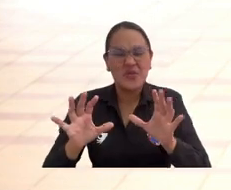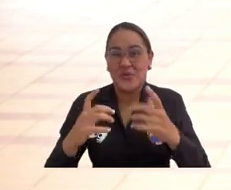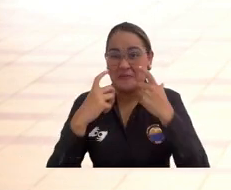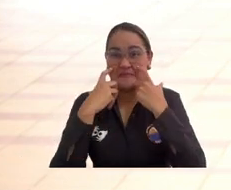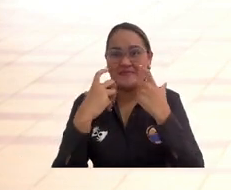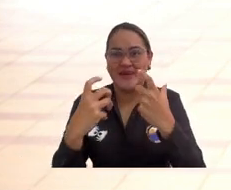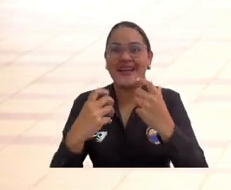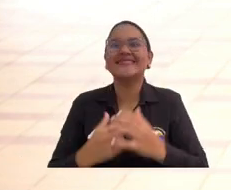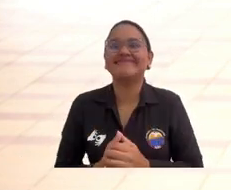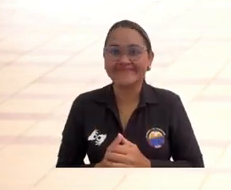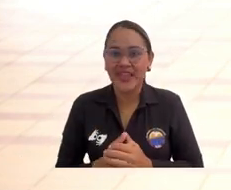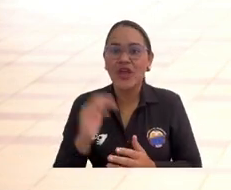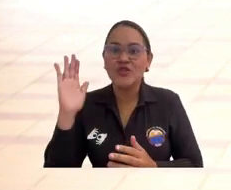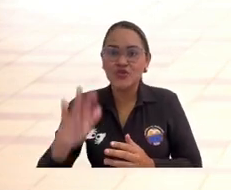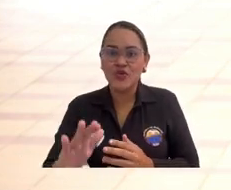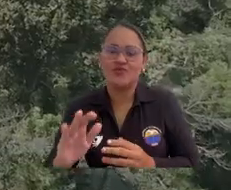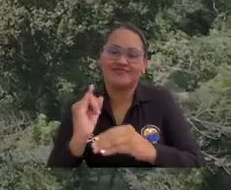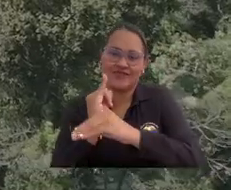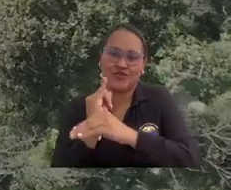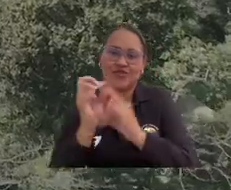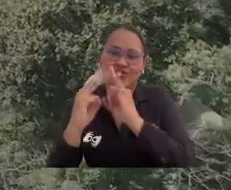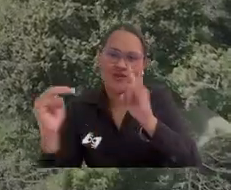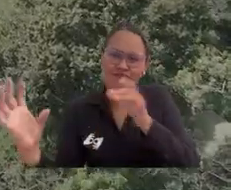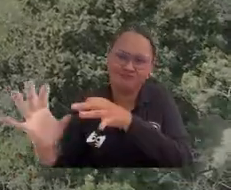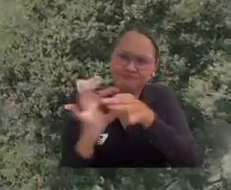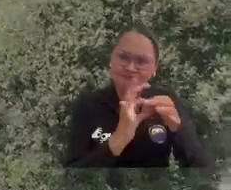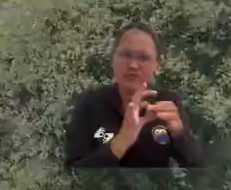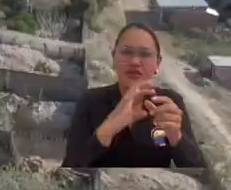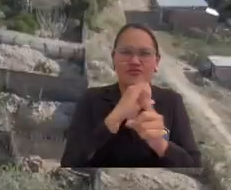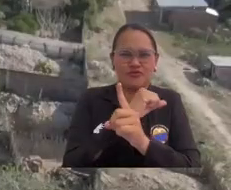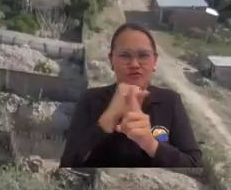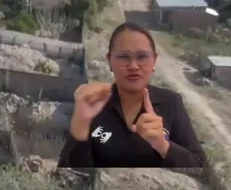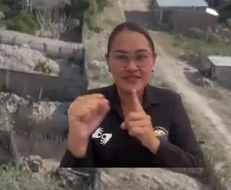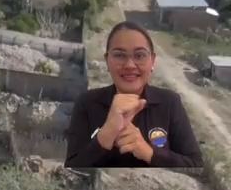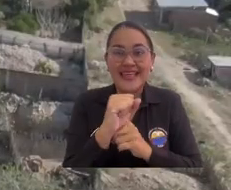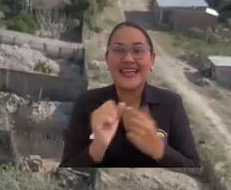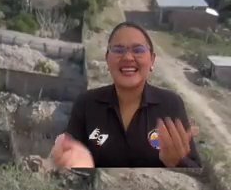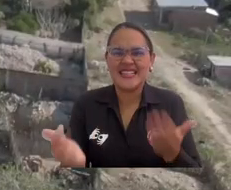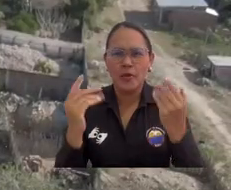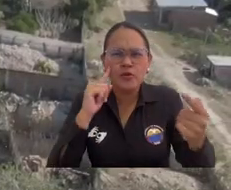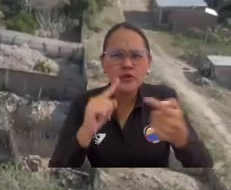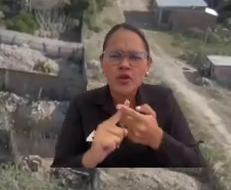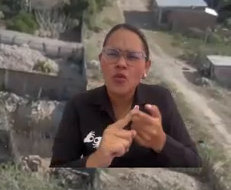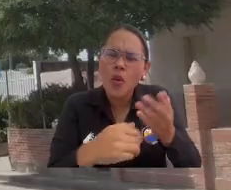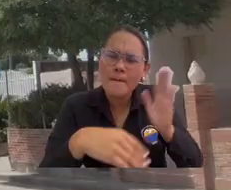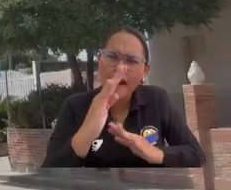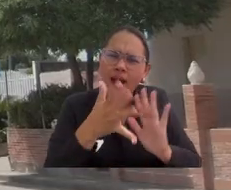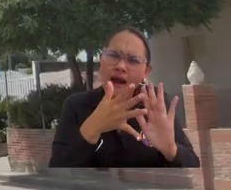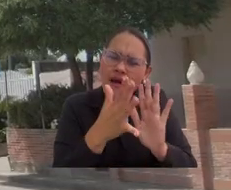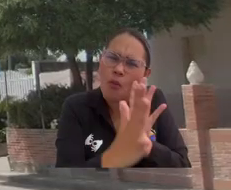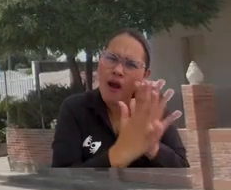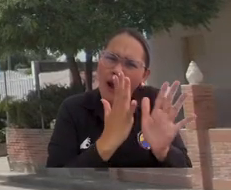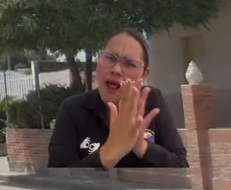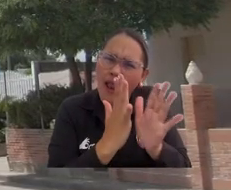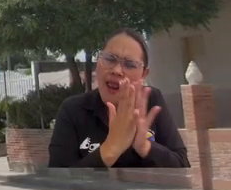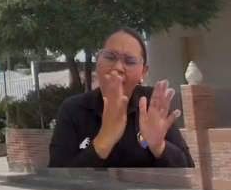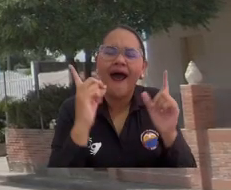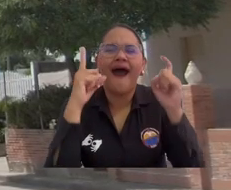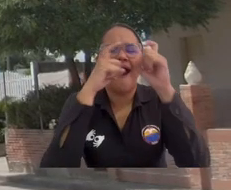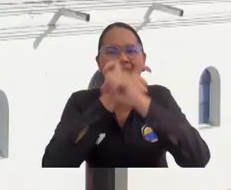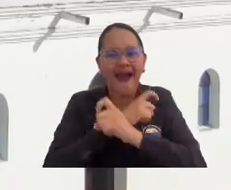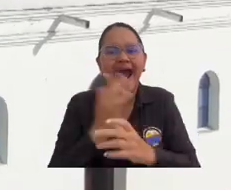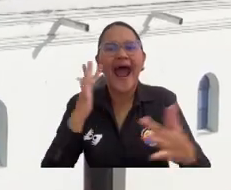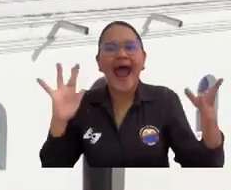a ejecutar de la mano de ellos y que van a ser grandiosos. Integrar a la institución con la sociedad con el fin de escuchar, aprender y reflexionar para responder